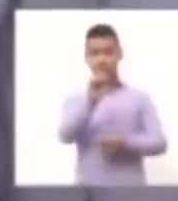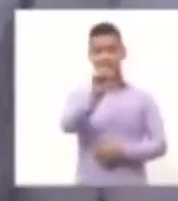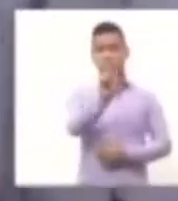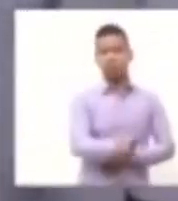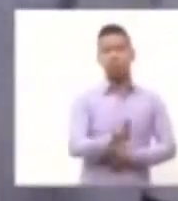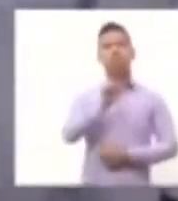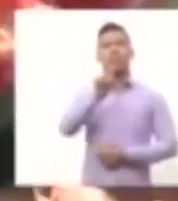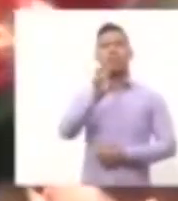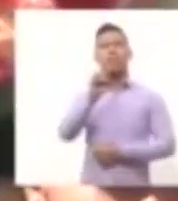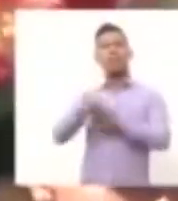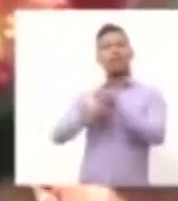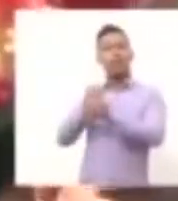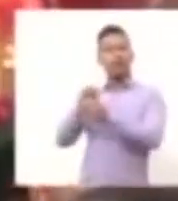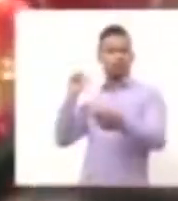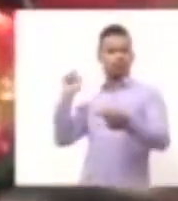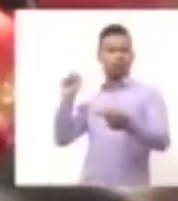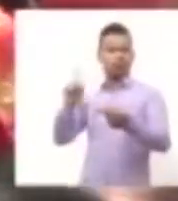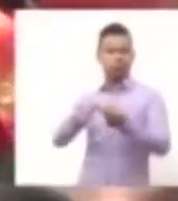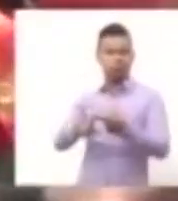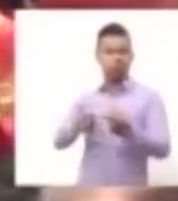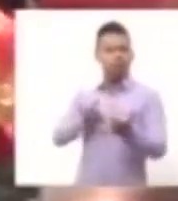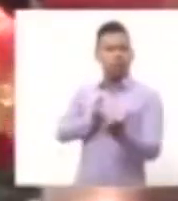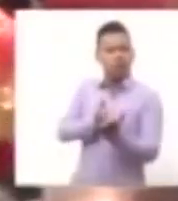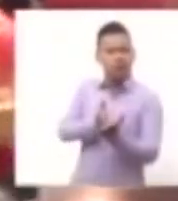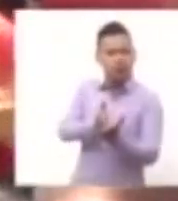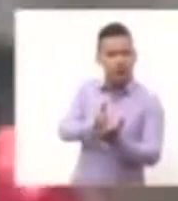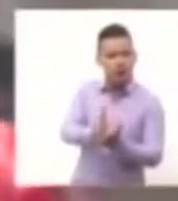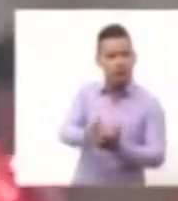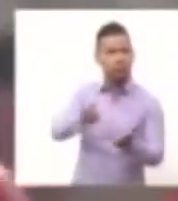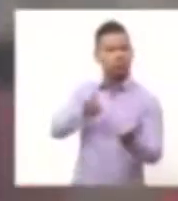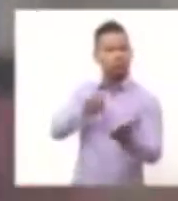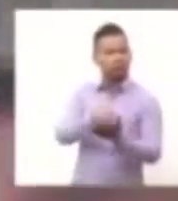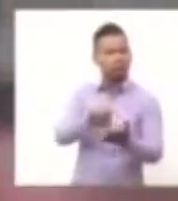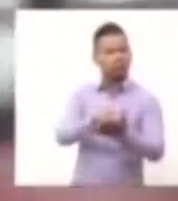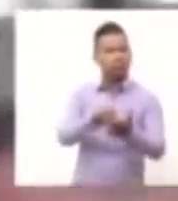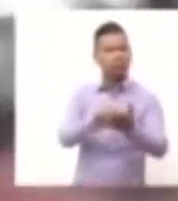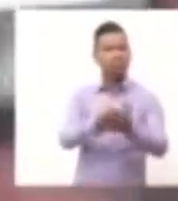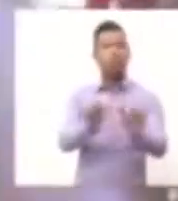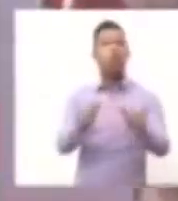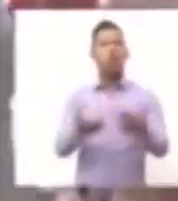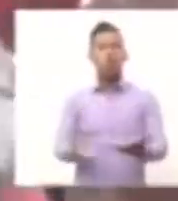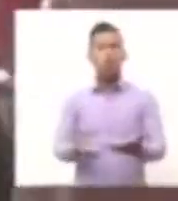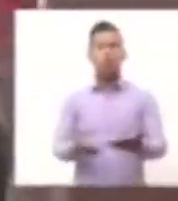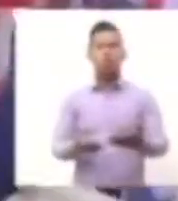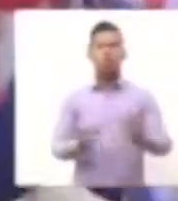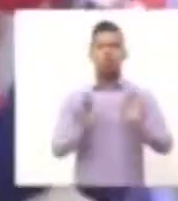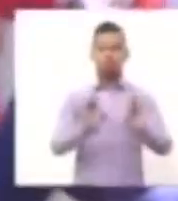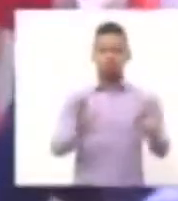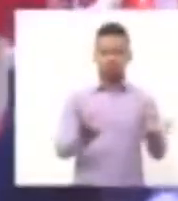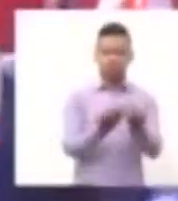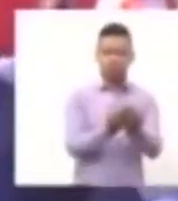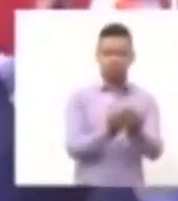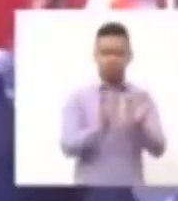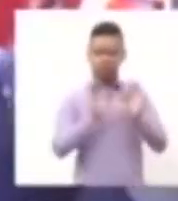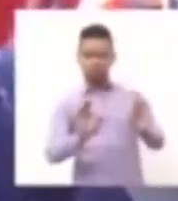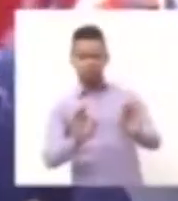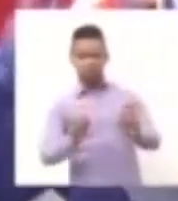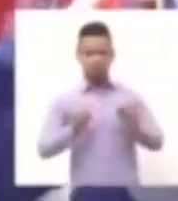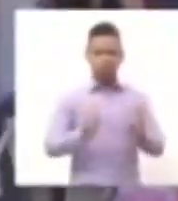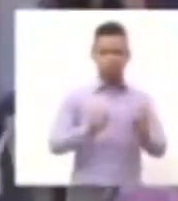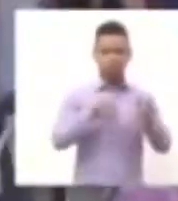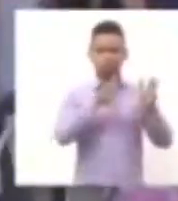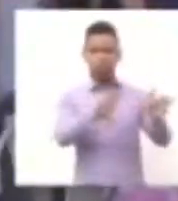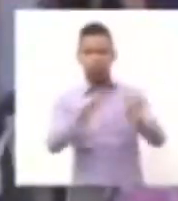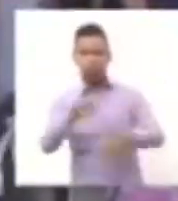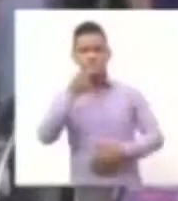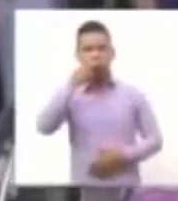años viene impulsando la productividad cultural en la ciudad y el Caribe colombiano mediante el fortalecimiento de organizaciones sociales y culturales y la formación de